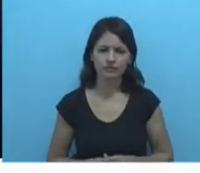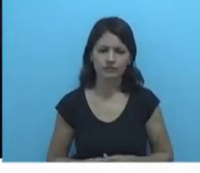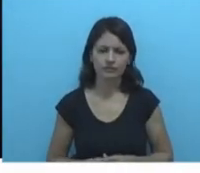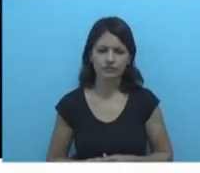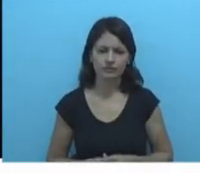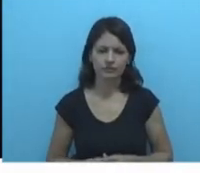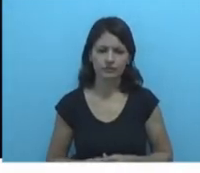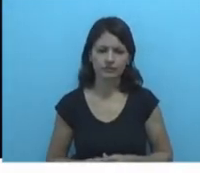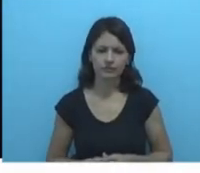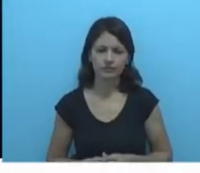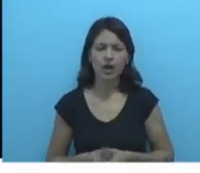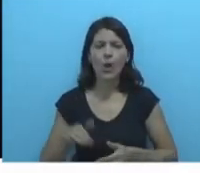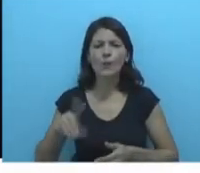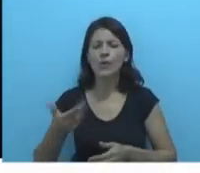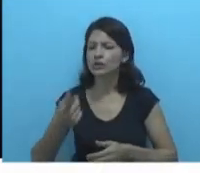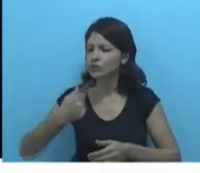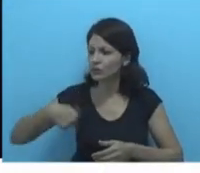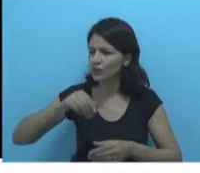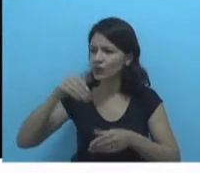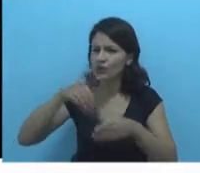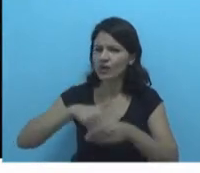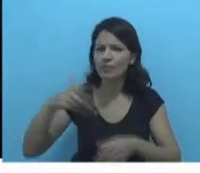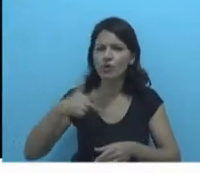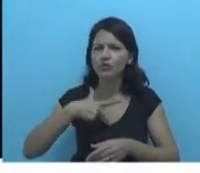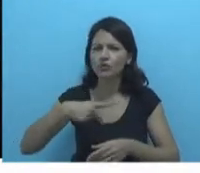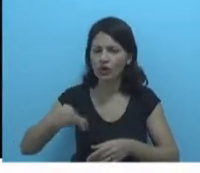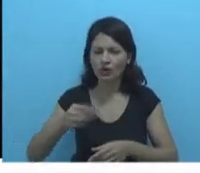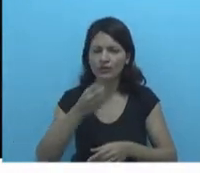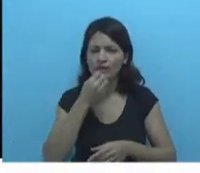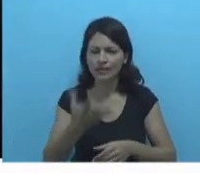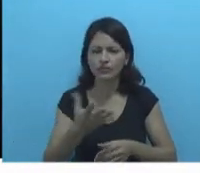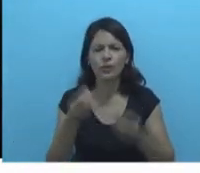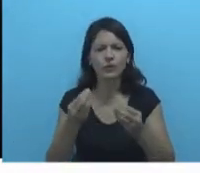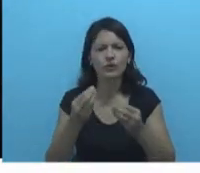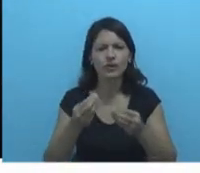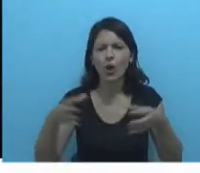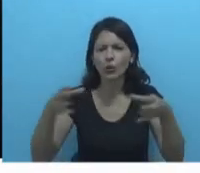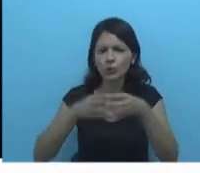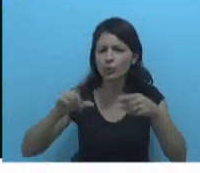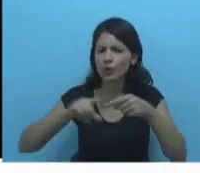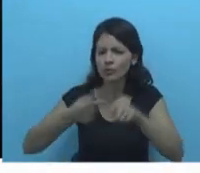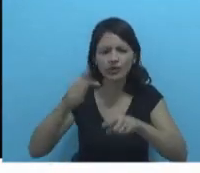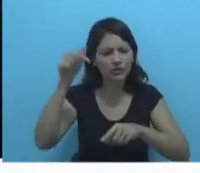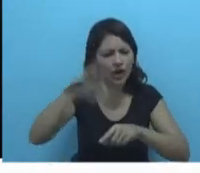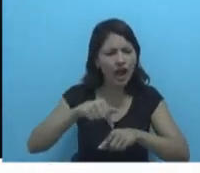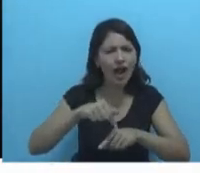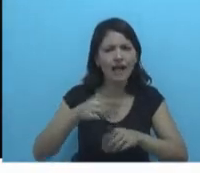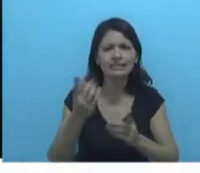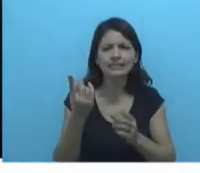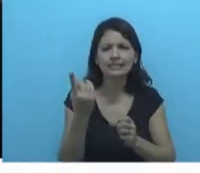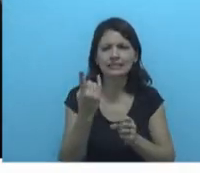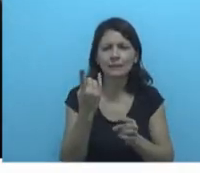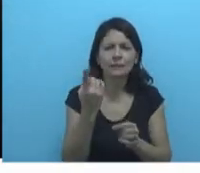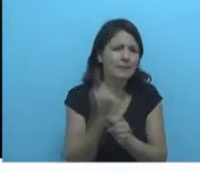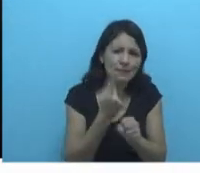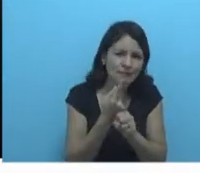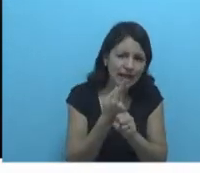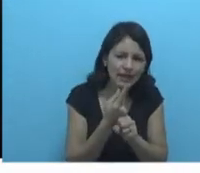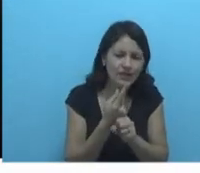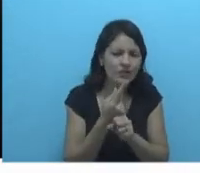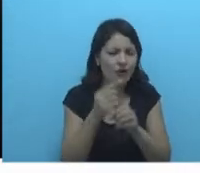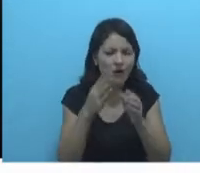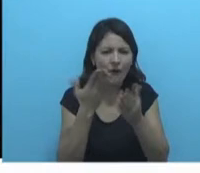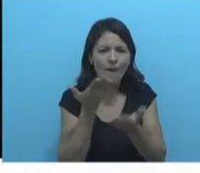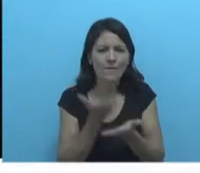esta declaración, porque la historia genética de los partidos populares en la Argentina siempre pidió que le esté